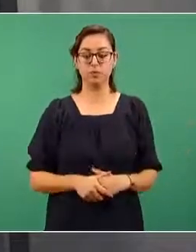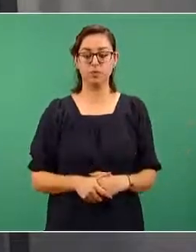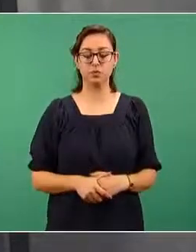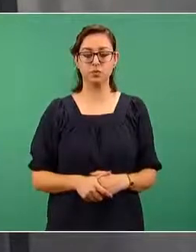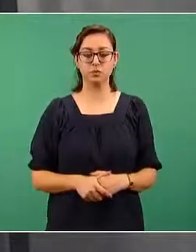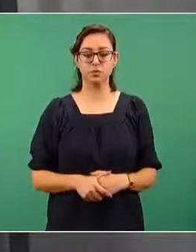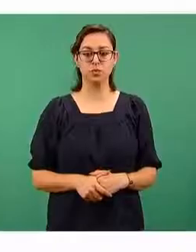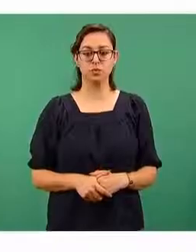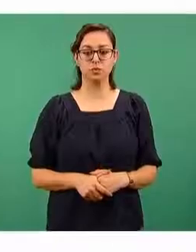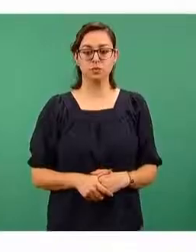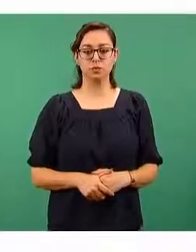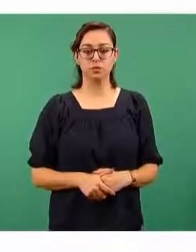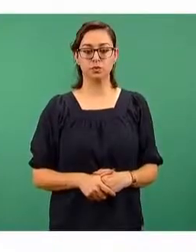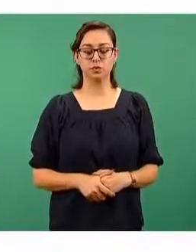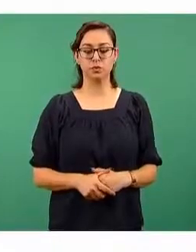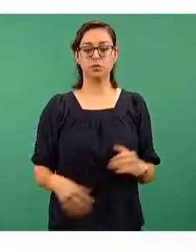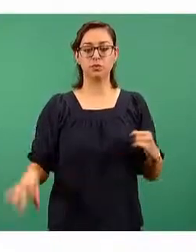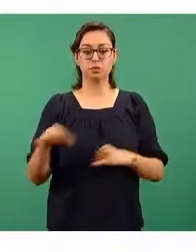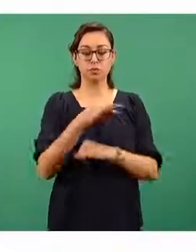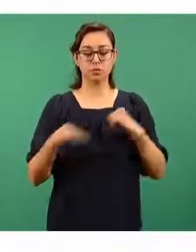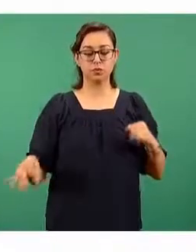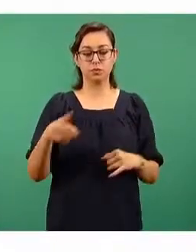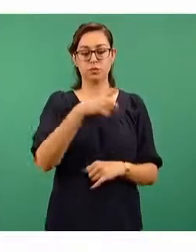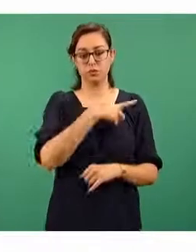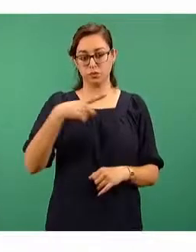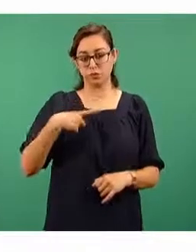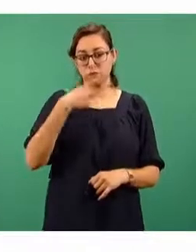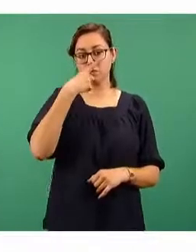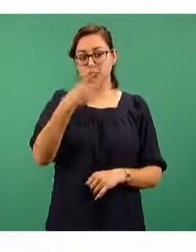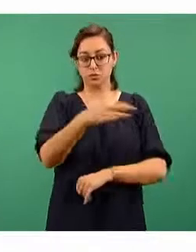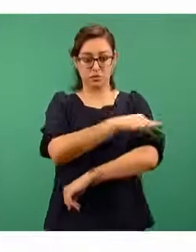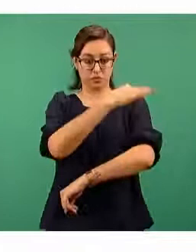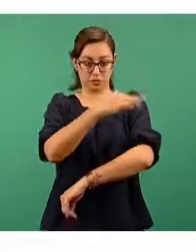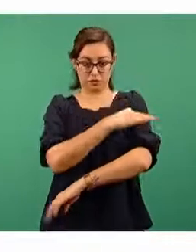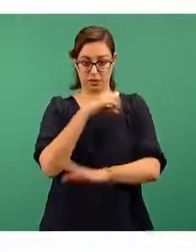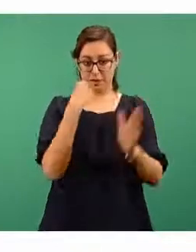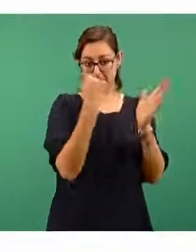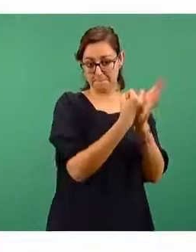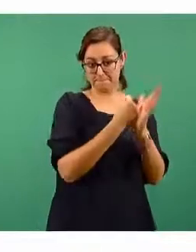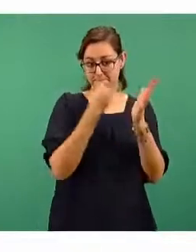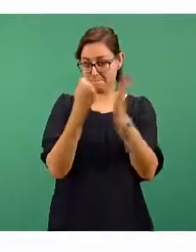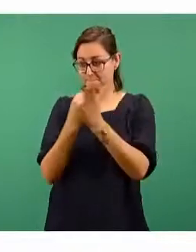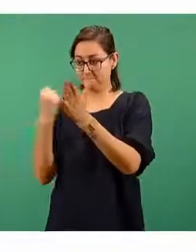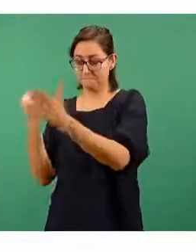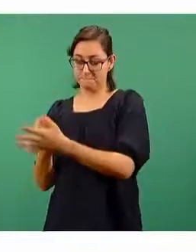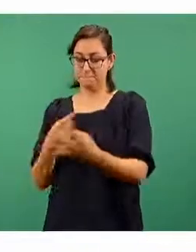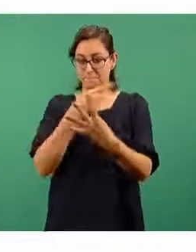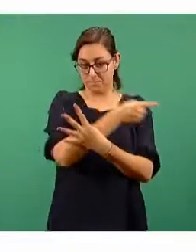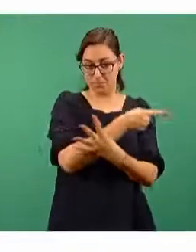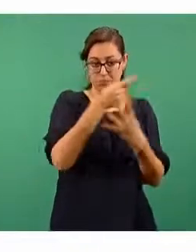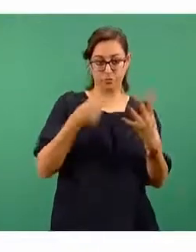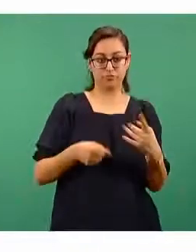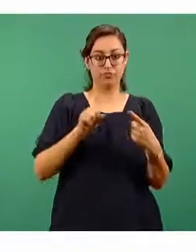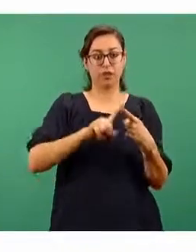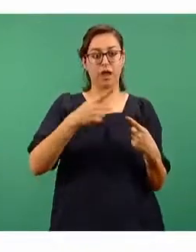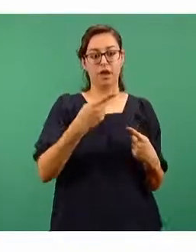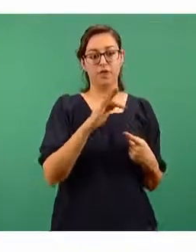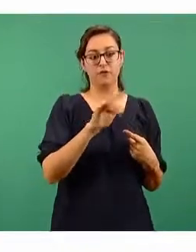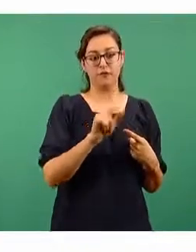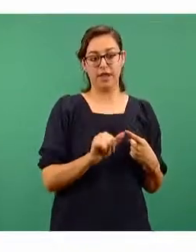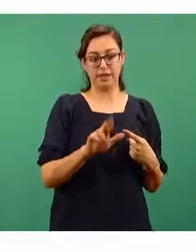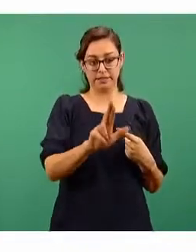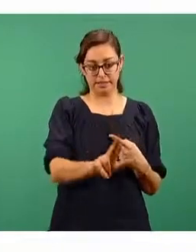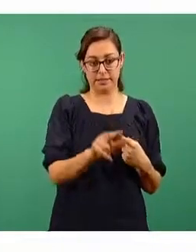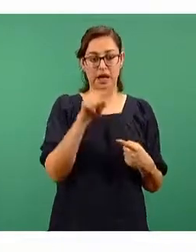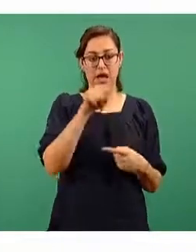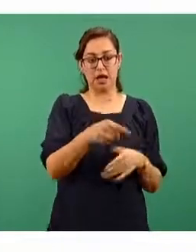Finalmente, un recordatorio: se están usando en México 4 tipos de vacuna, 4 modelos, 4 marcas de vacuna: la de Pfizer, BioNTech,